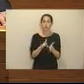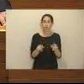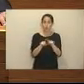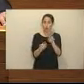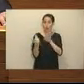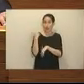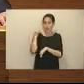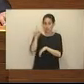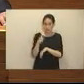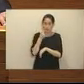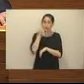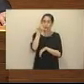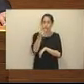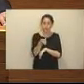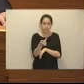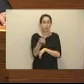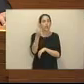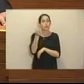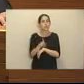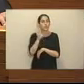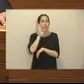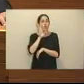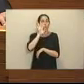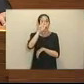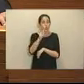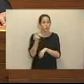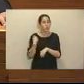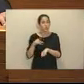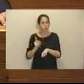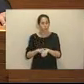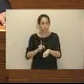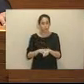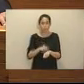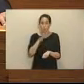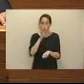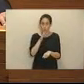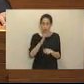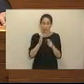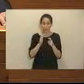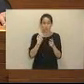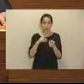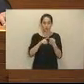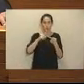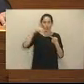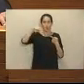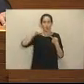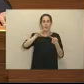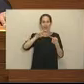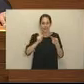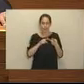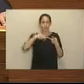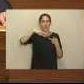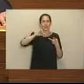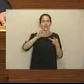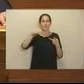y a la vez, y la corrupción al mismo tiempo. Porque los casos de que yo le hablé, caso Marea, caso Niemeyer,